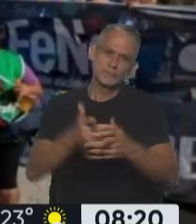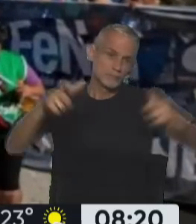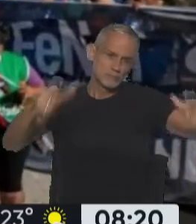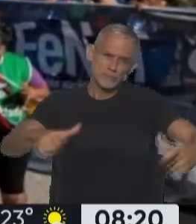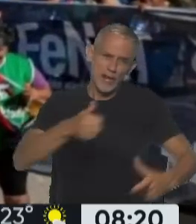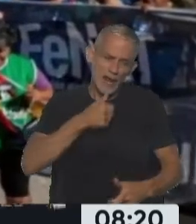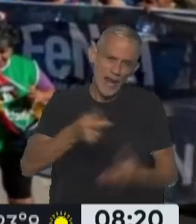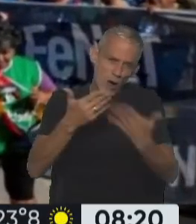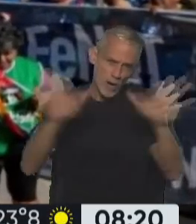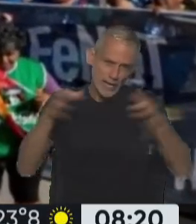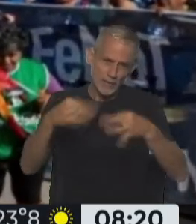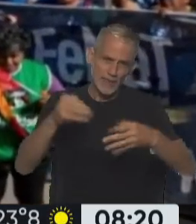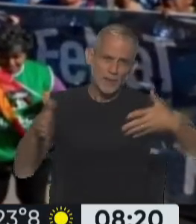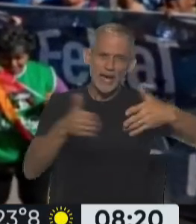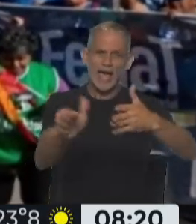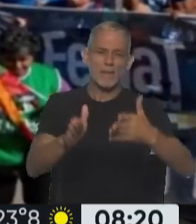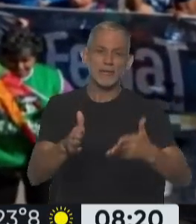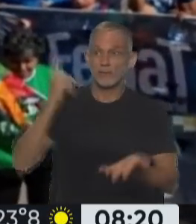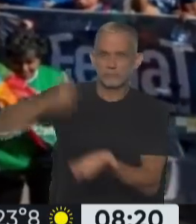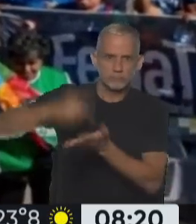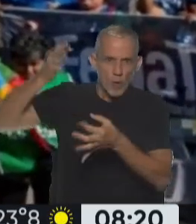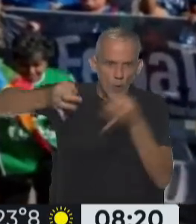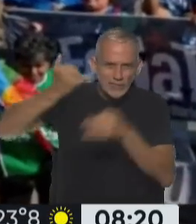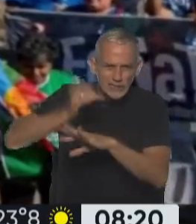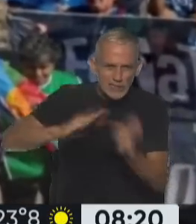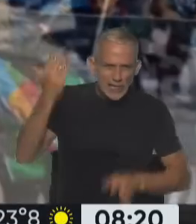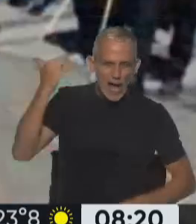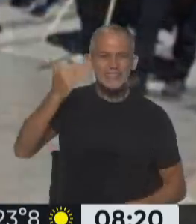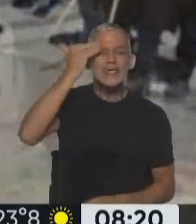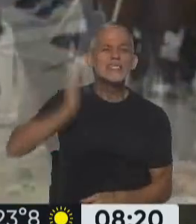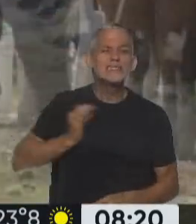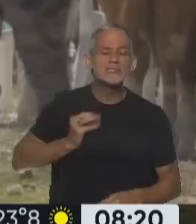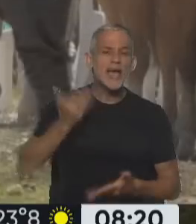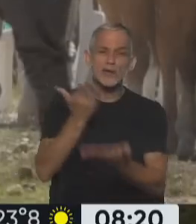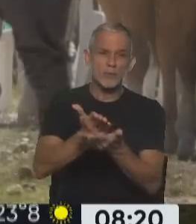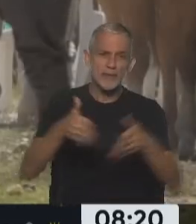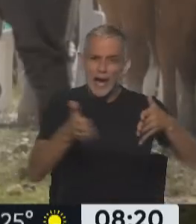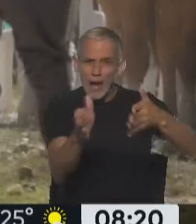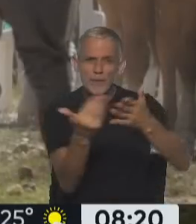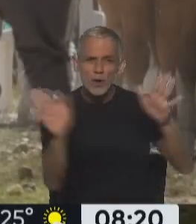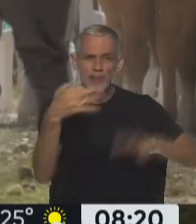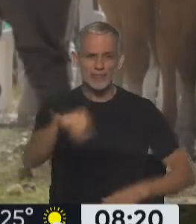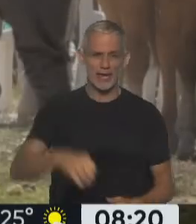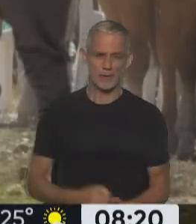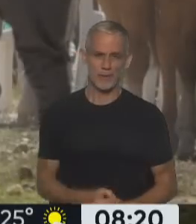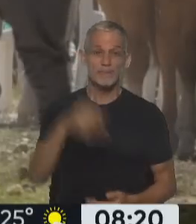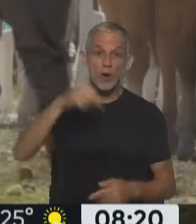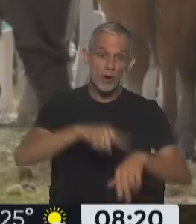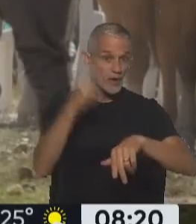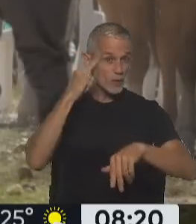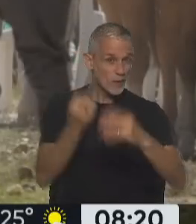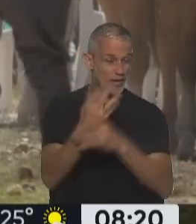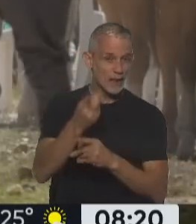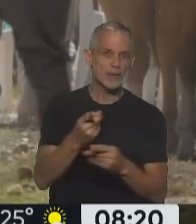público del camino avalado por una resolución judicial de hace 15 años. Pero hoy a las 9, ¿qué va a pasar? Atención, porque otro